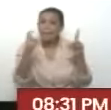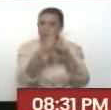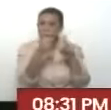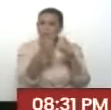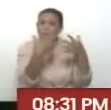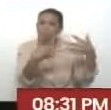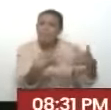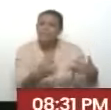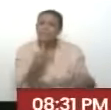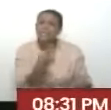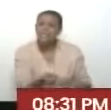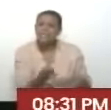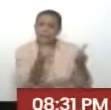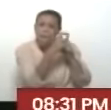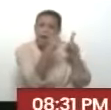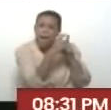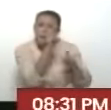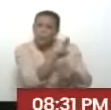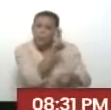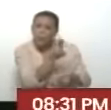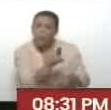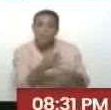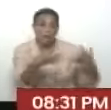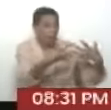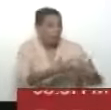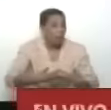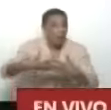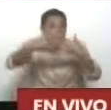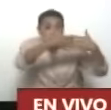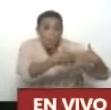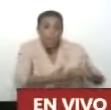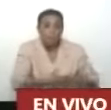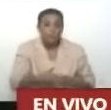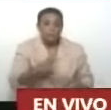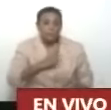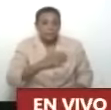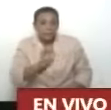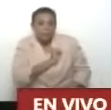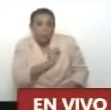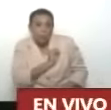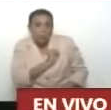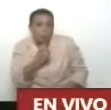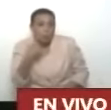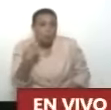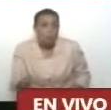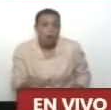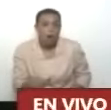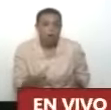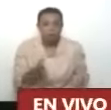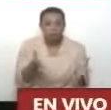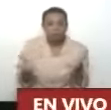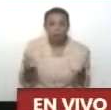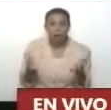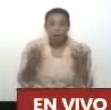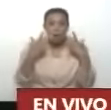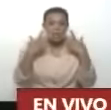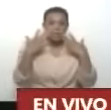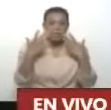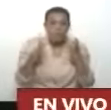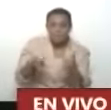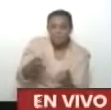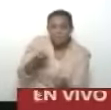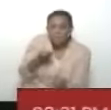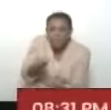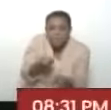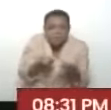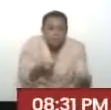leído, de lo que dicen. ¿Y es que son los gringos, nerviosos, quienes salen a conducir la provocación y